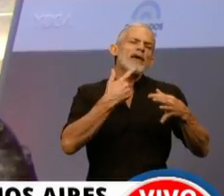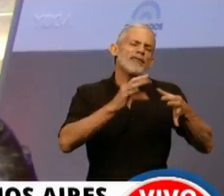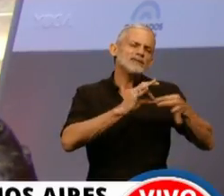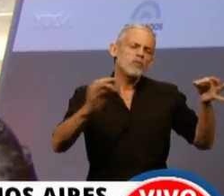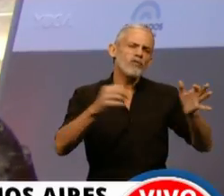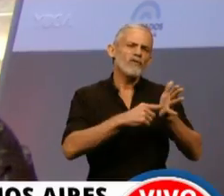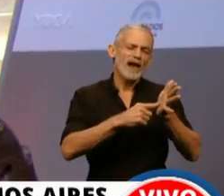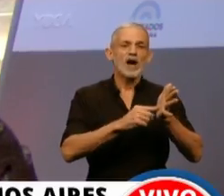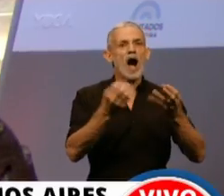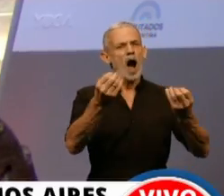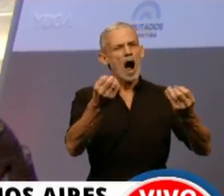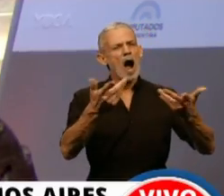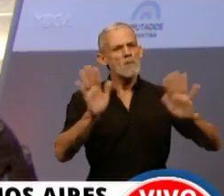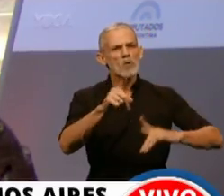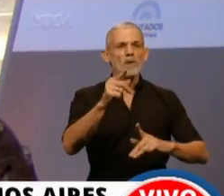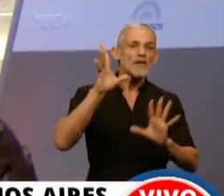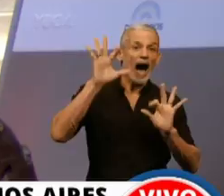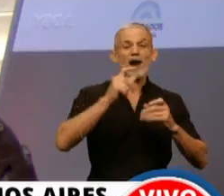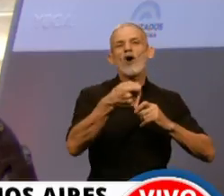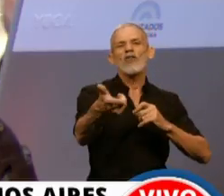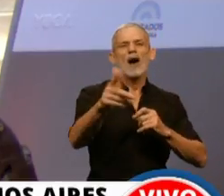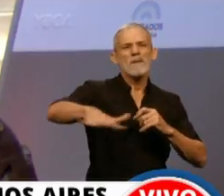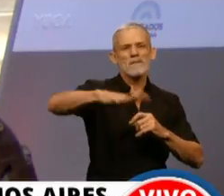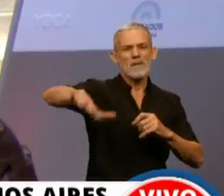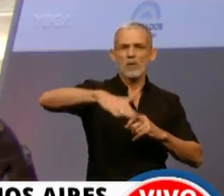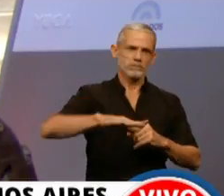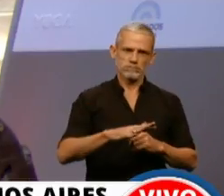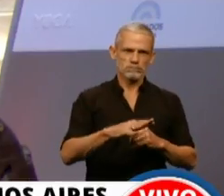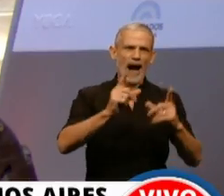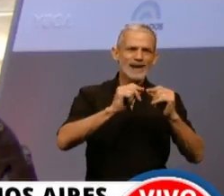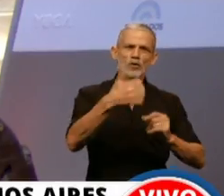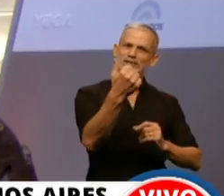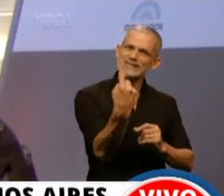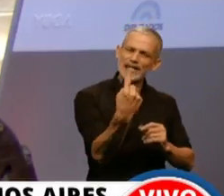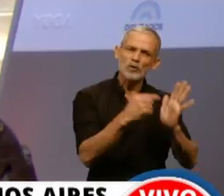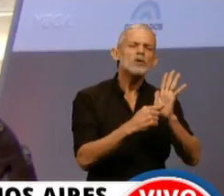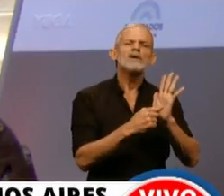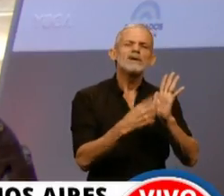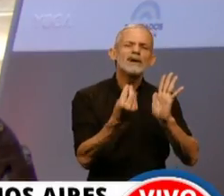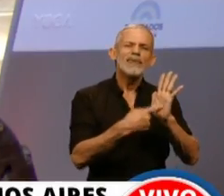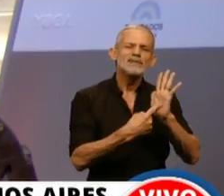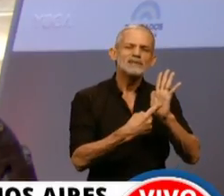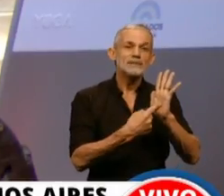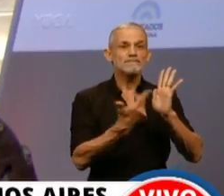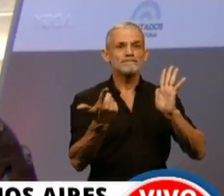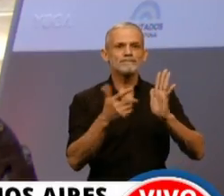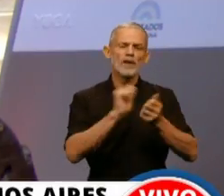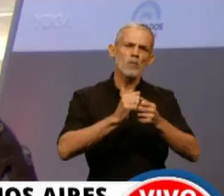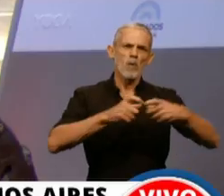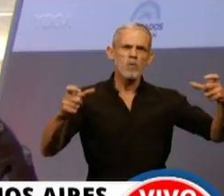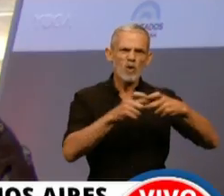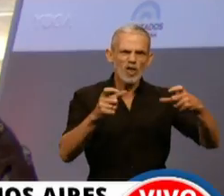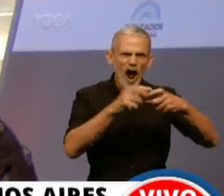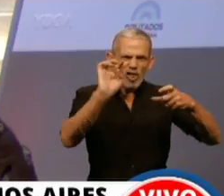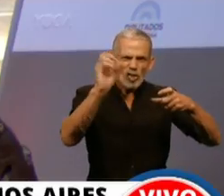qué bien podría haber algo para el pueblo no el artículo 61 disponía emitir una letra en